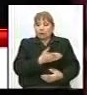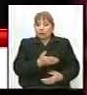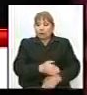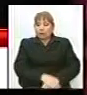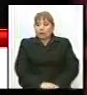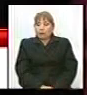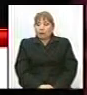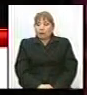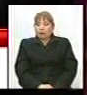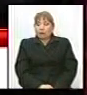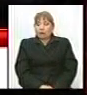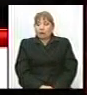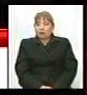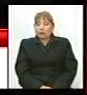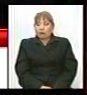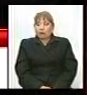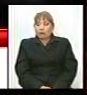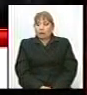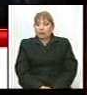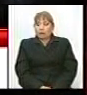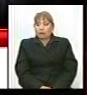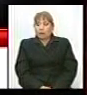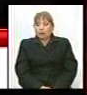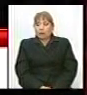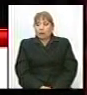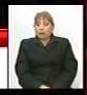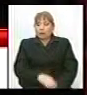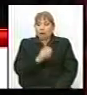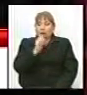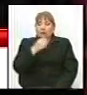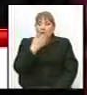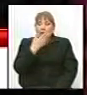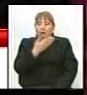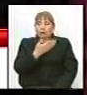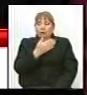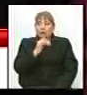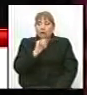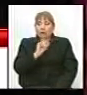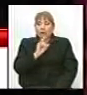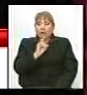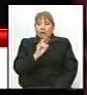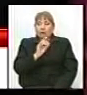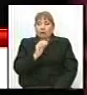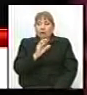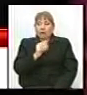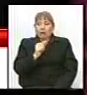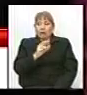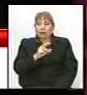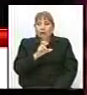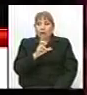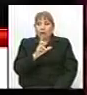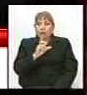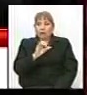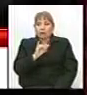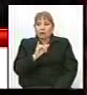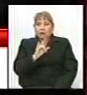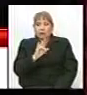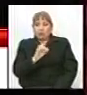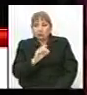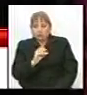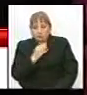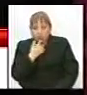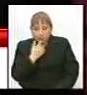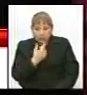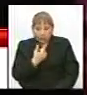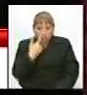repente a una réplica. Sí, tiene uso de la palabra el congresista Juan Carlos Lluves. Presidente, con todo respeto,